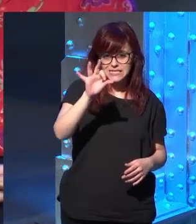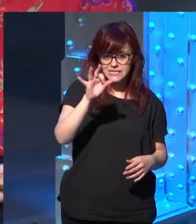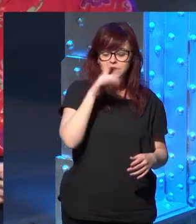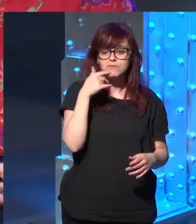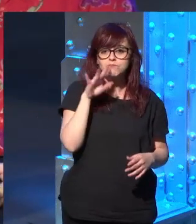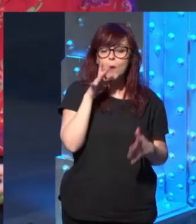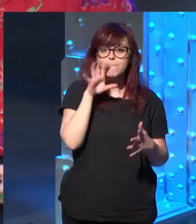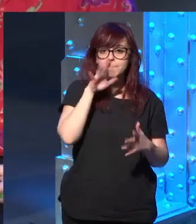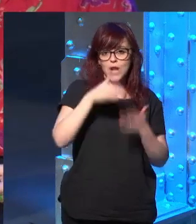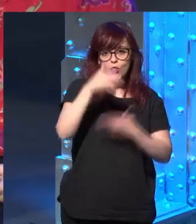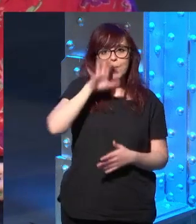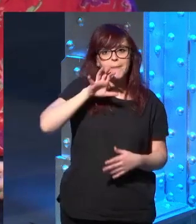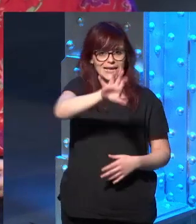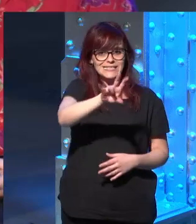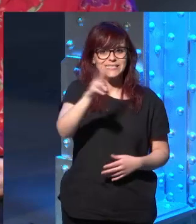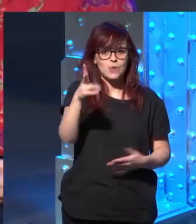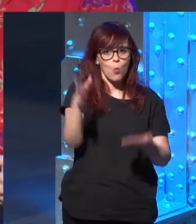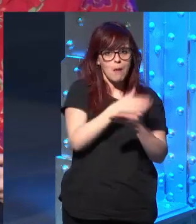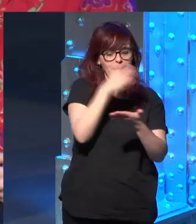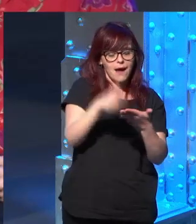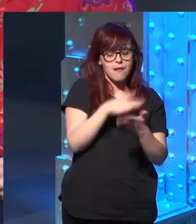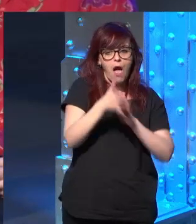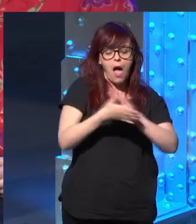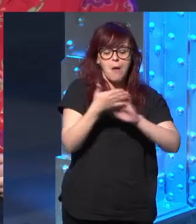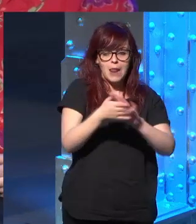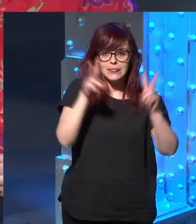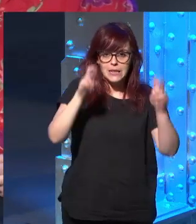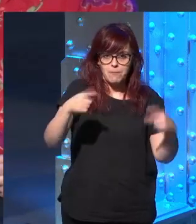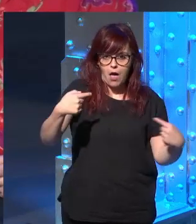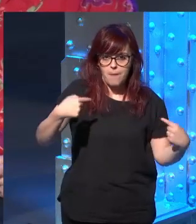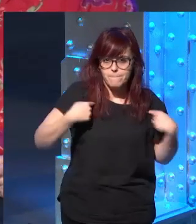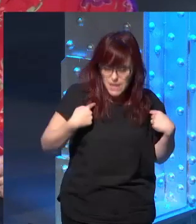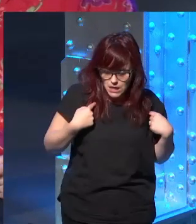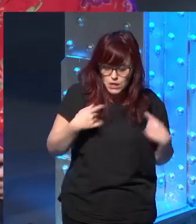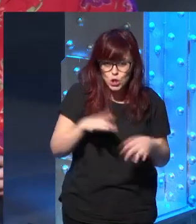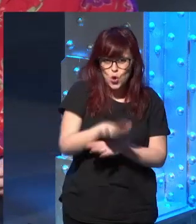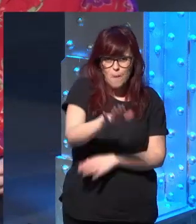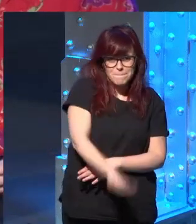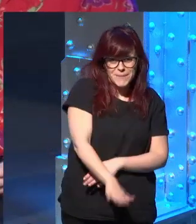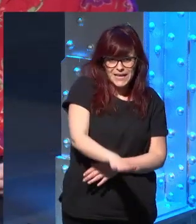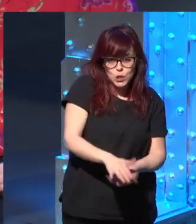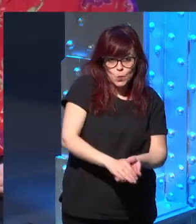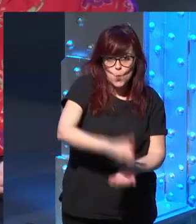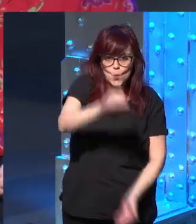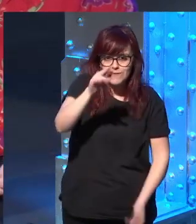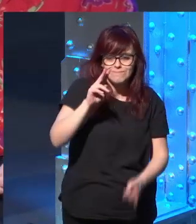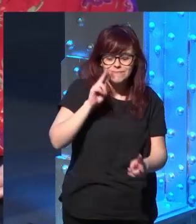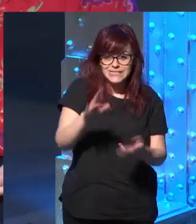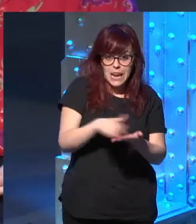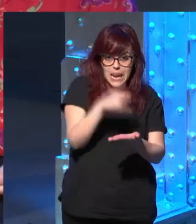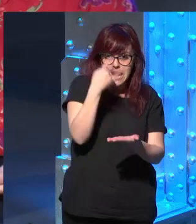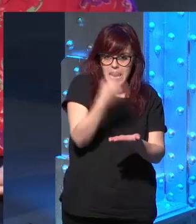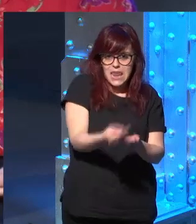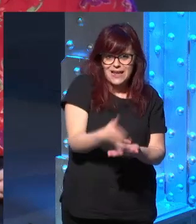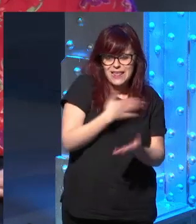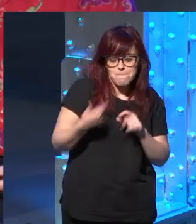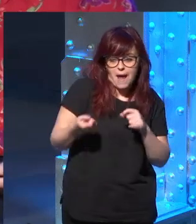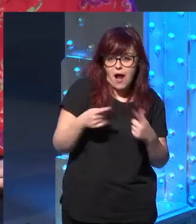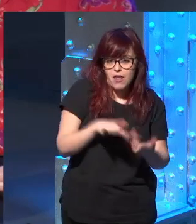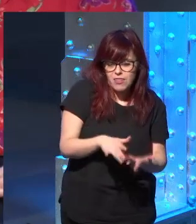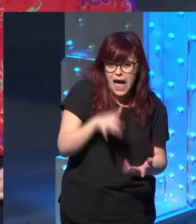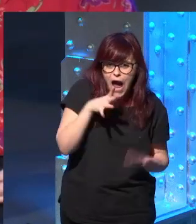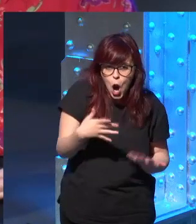pues yo me emocioné porque era el escritor que llevaba leyendo desde que era pequeña y al que me quería parecer, ¿no?